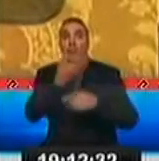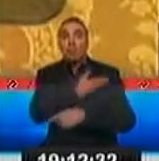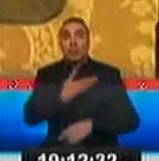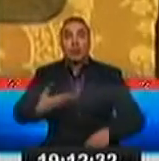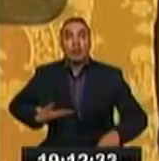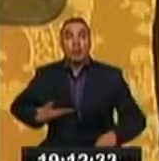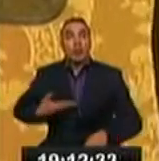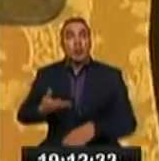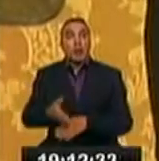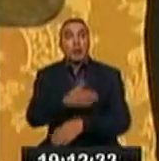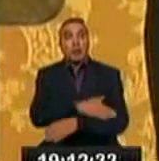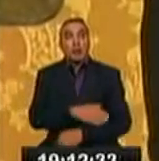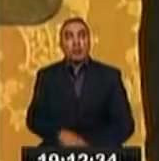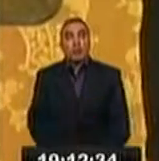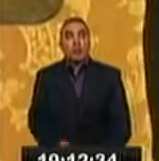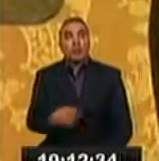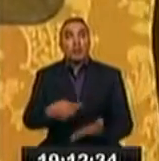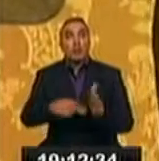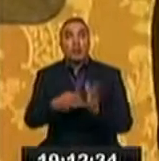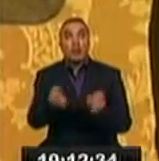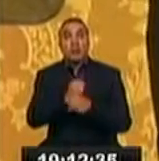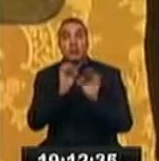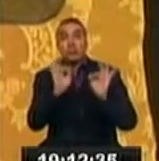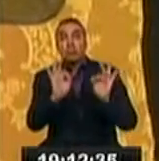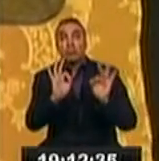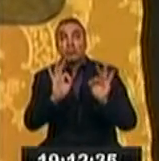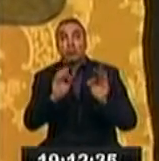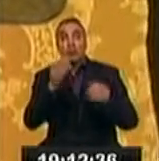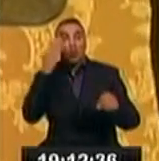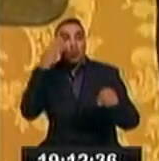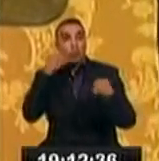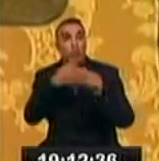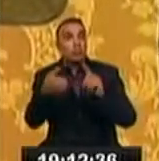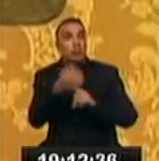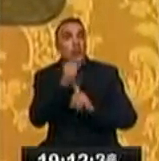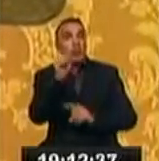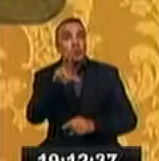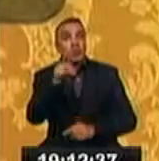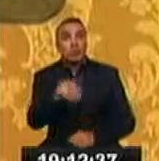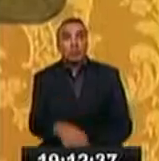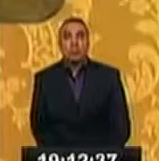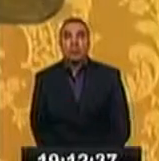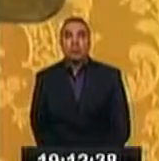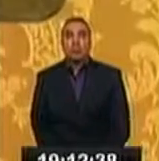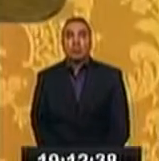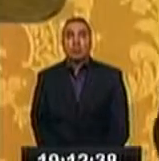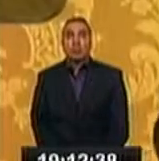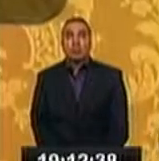Presidencia de la República y que se hayan cumplido los objetivos establecidos.